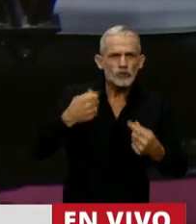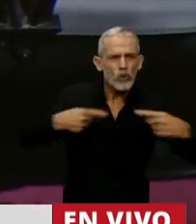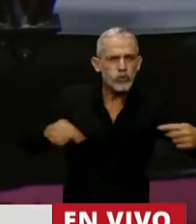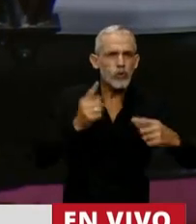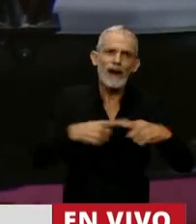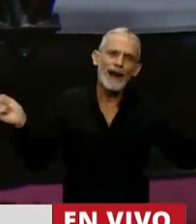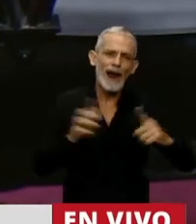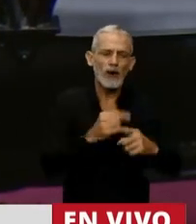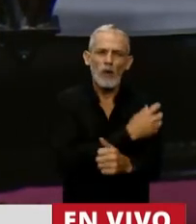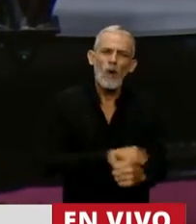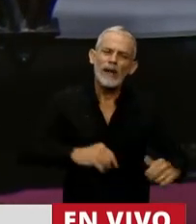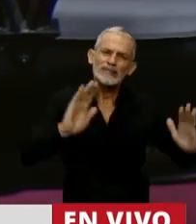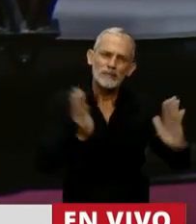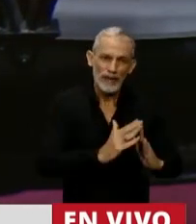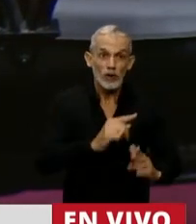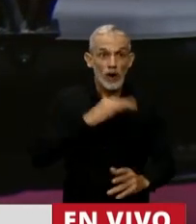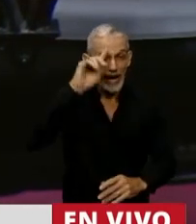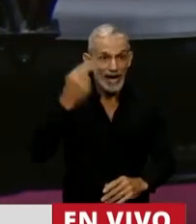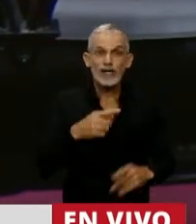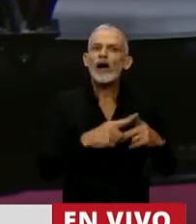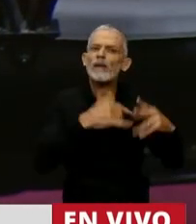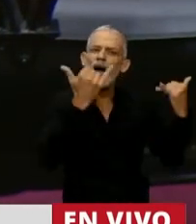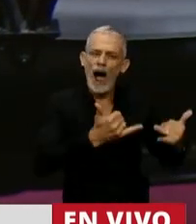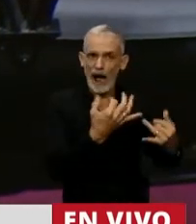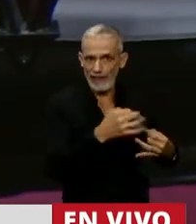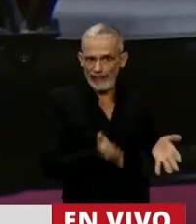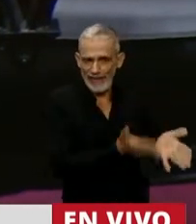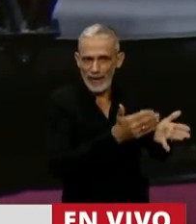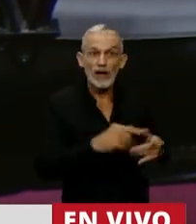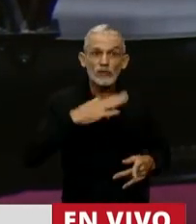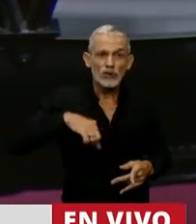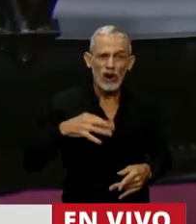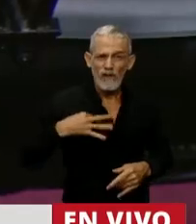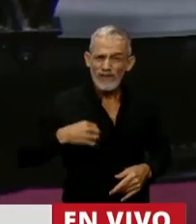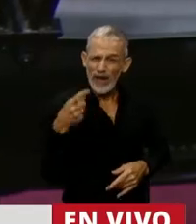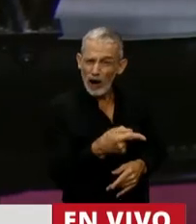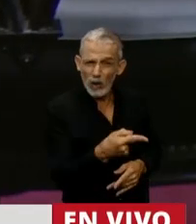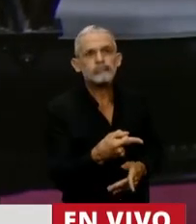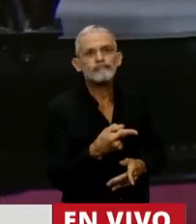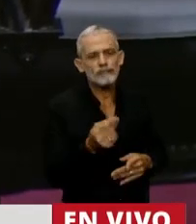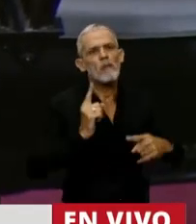la pobreza. Y el Estado tiene las herramientas. Si atentamos contra la vida por nacer,